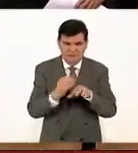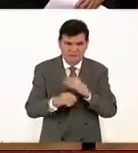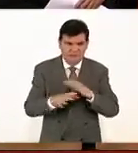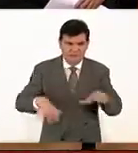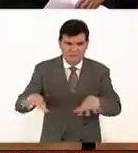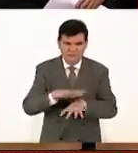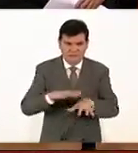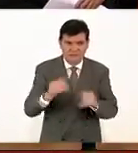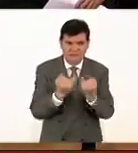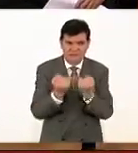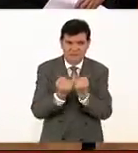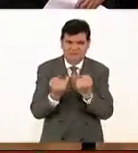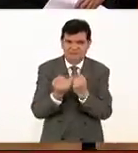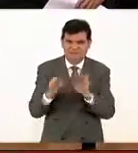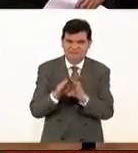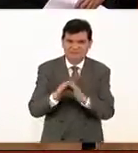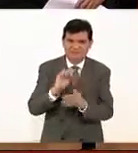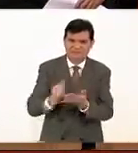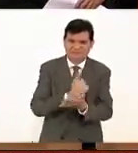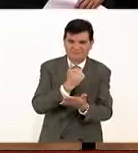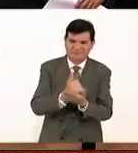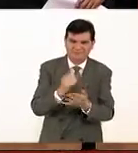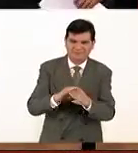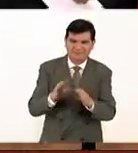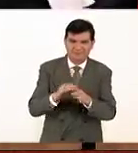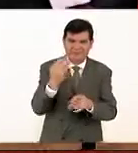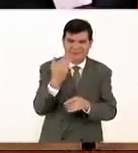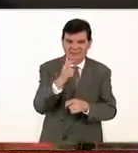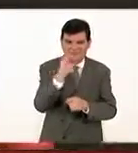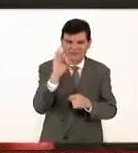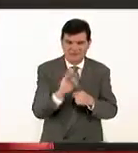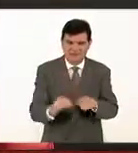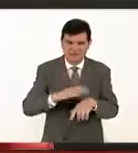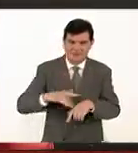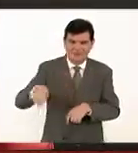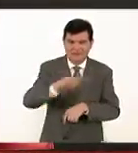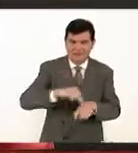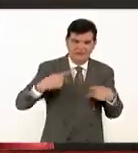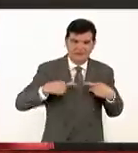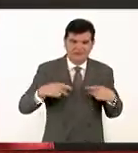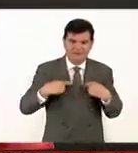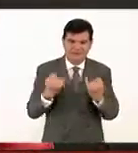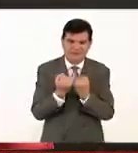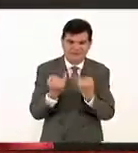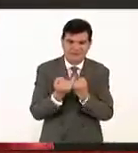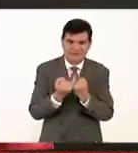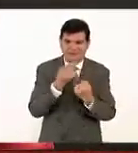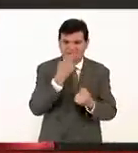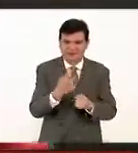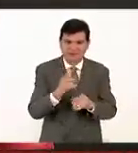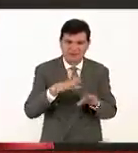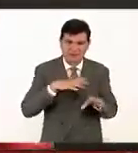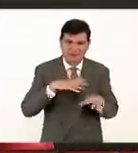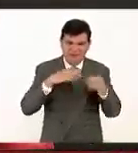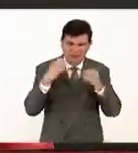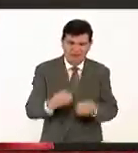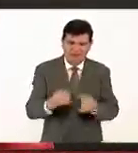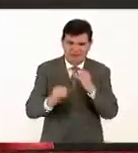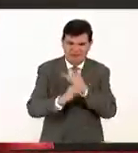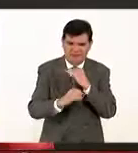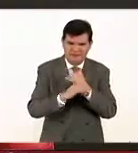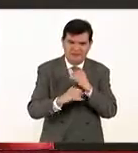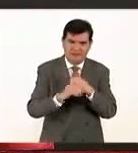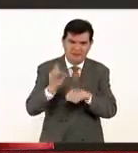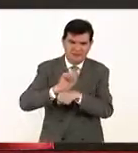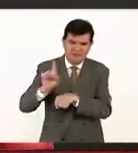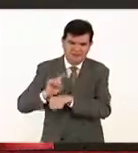lugar. Les diría que, por ejemplo, en esta ciudad el 50% de la población dice que ocupa Internet todos los